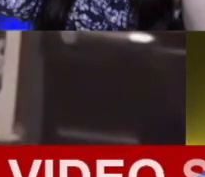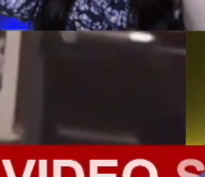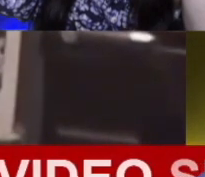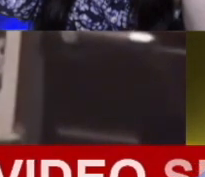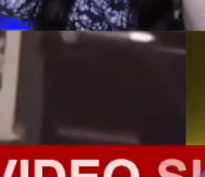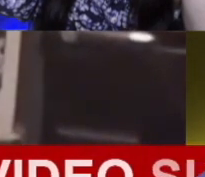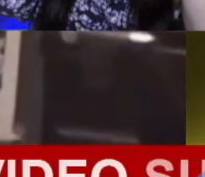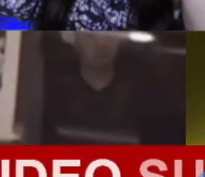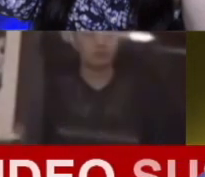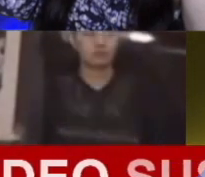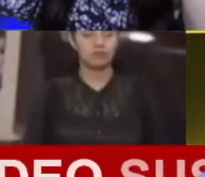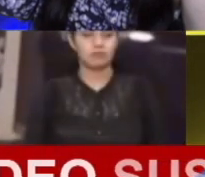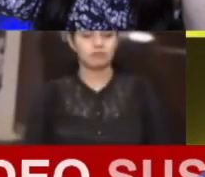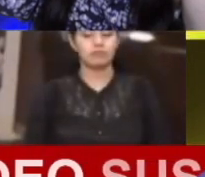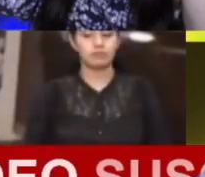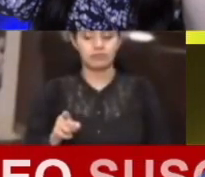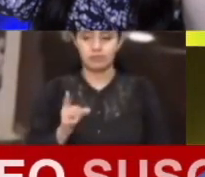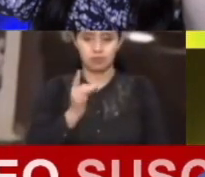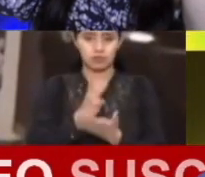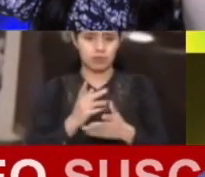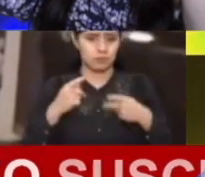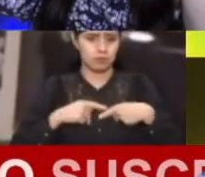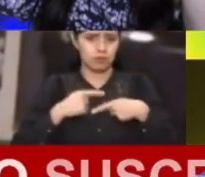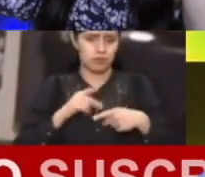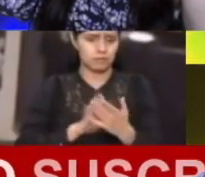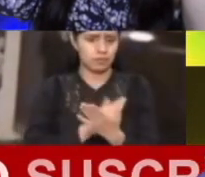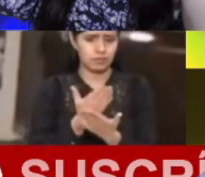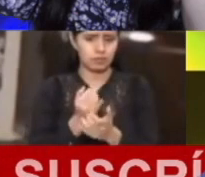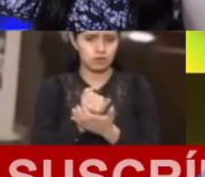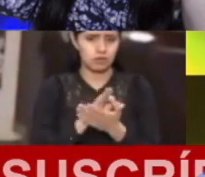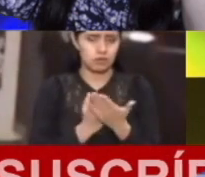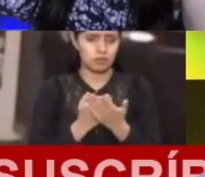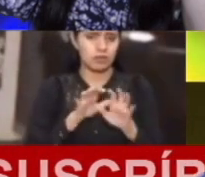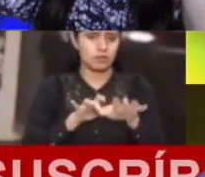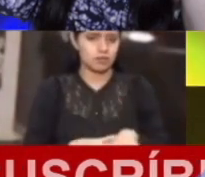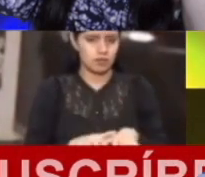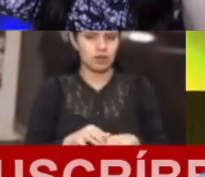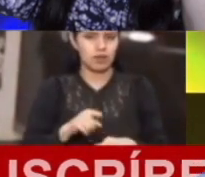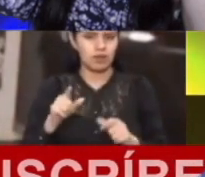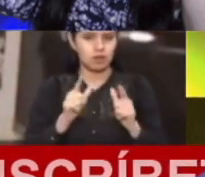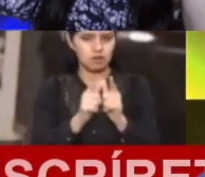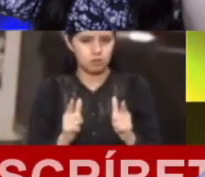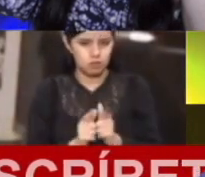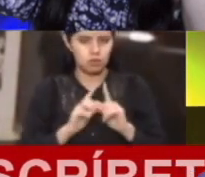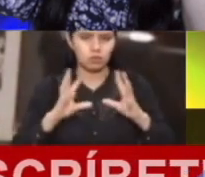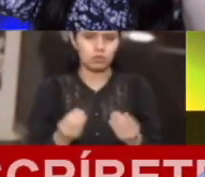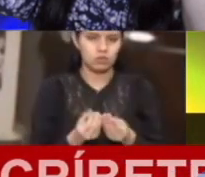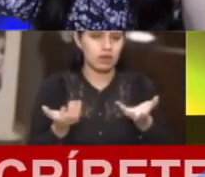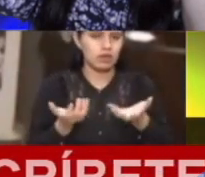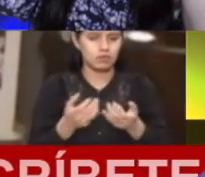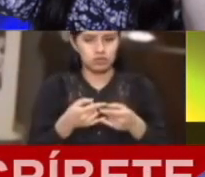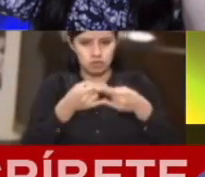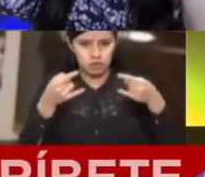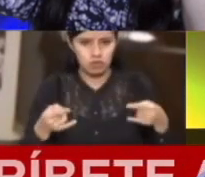que presentó su informe de precampaña. De ahí en fuera, todos los demás, de la coalición Juntos Haremos Historia, de Movimiento Ciudadano,